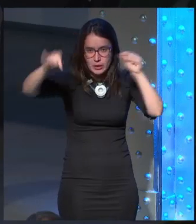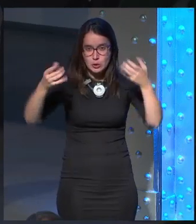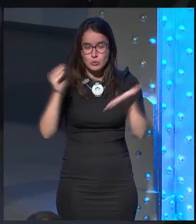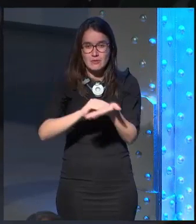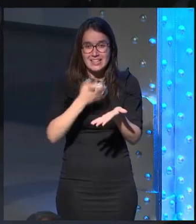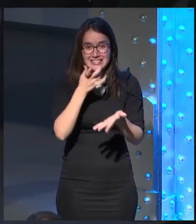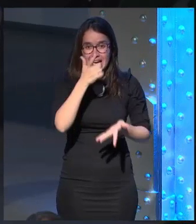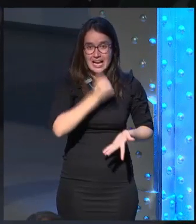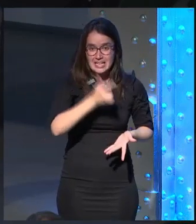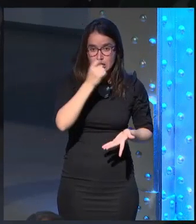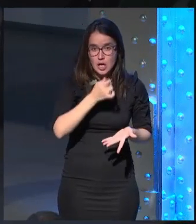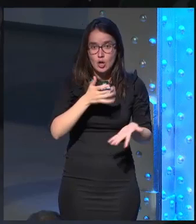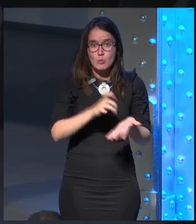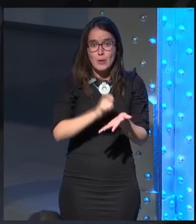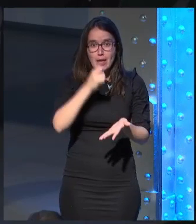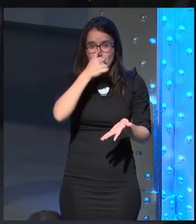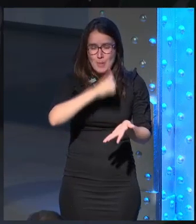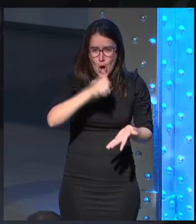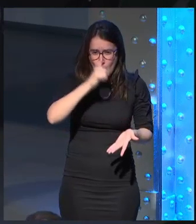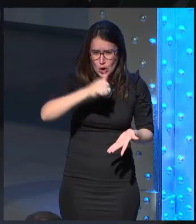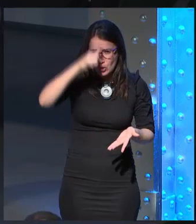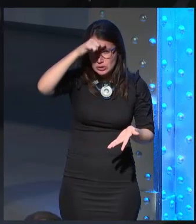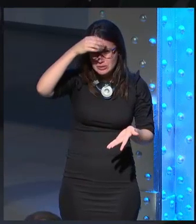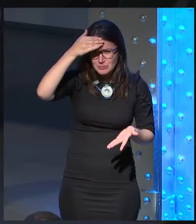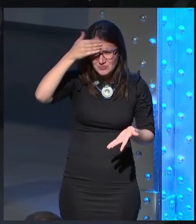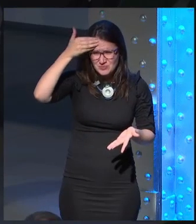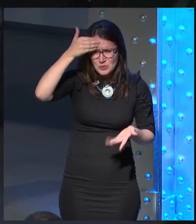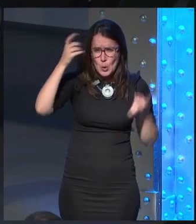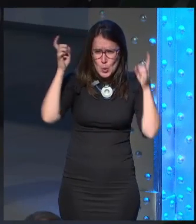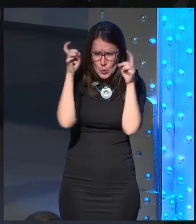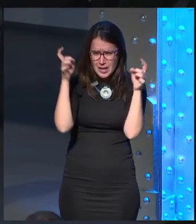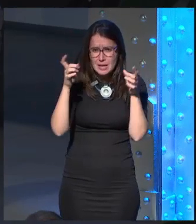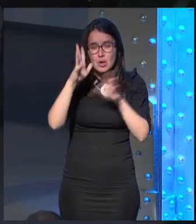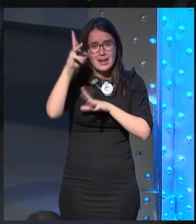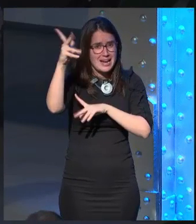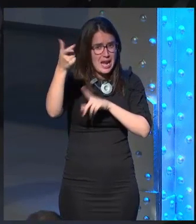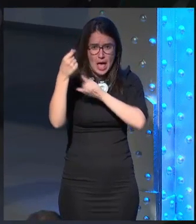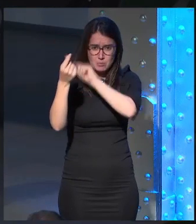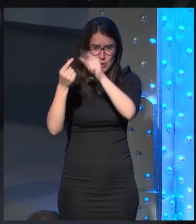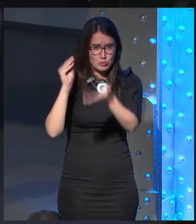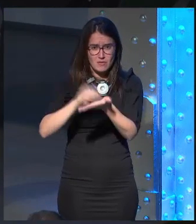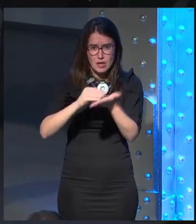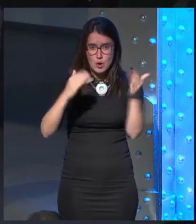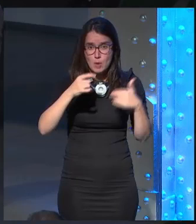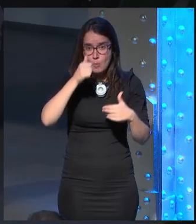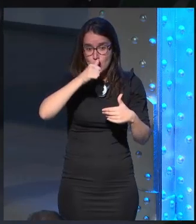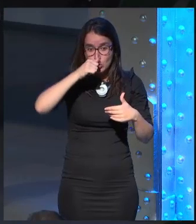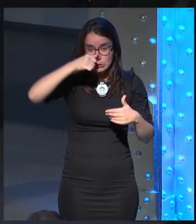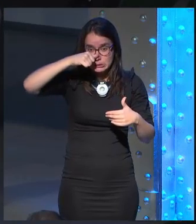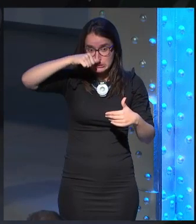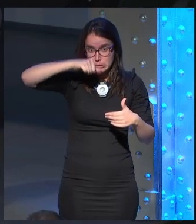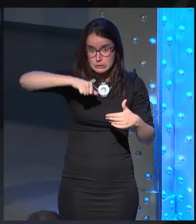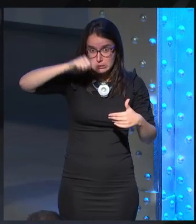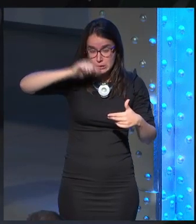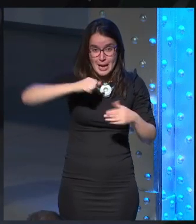tenemos un resfriado, pues tenemos sinusitis y demás. Esto muchas veces no pasa en el espacio porque la mucosidad tiende a no caer, claro, porque no